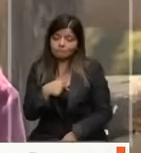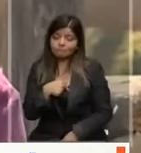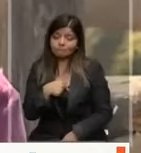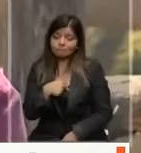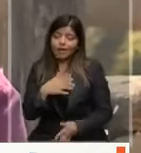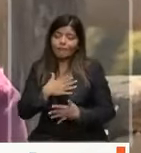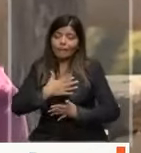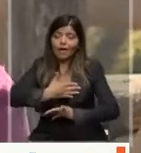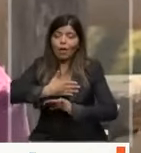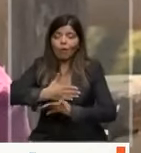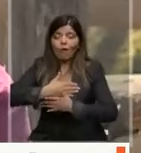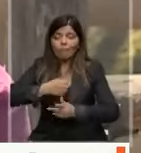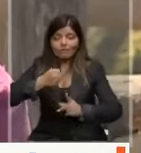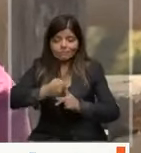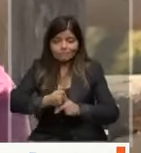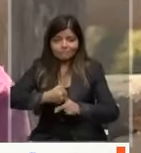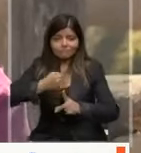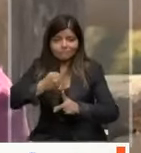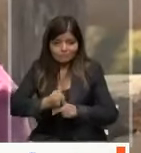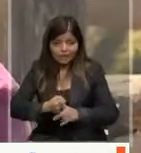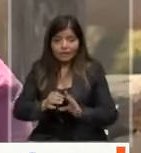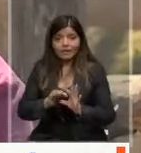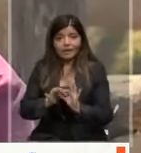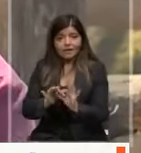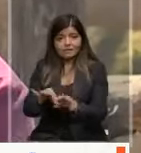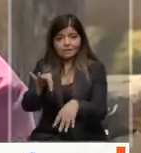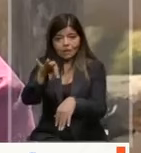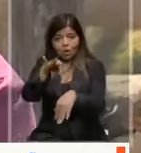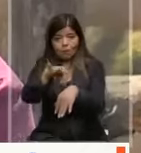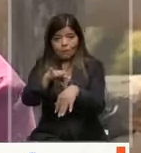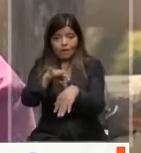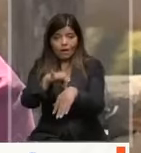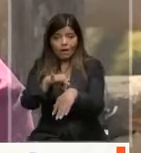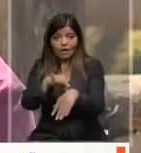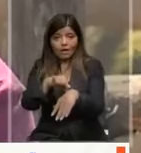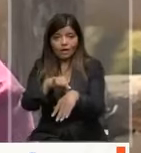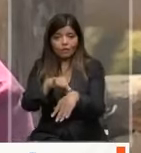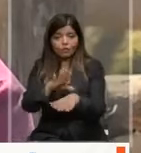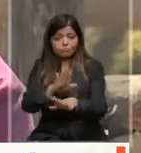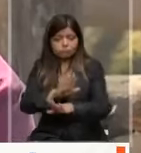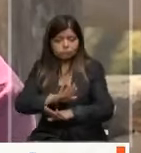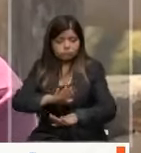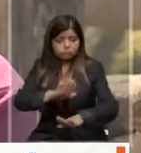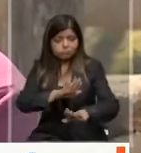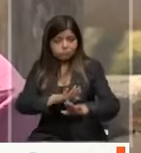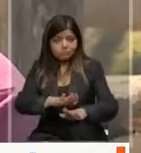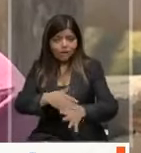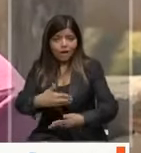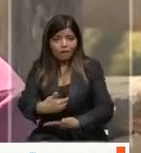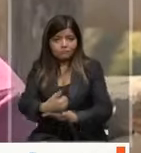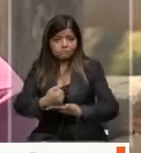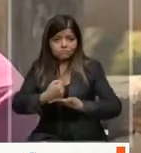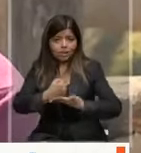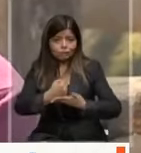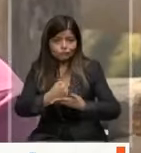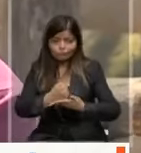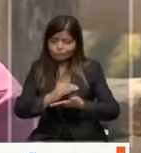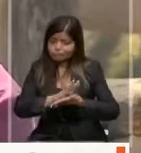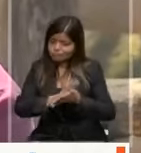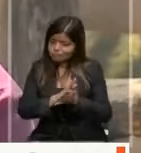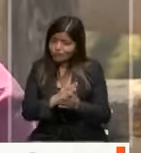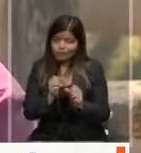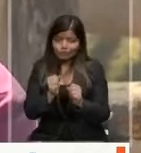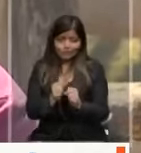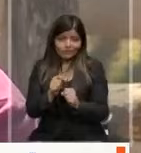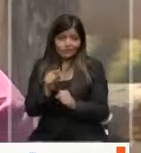guagua, gracias a los médicos que lo tuvieron en sus manos, hicieron todo lo posible, como lo decían